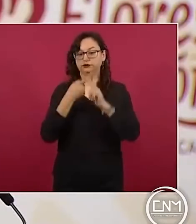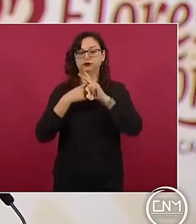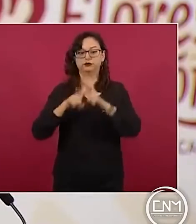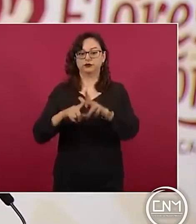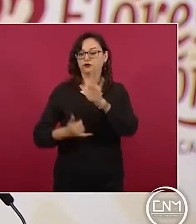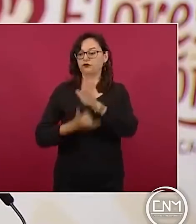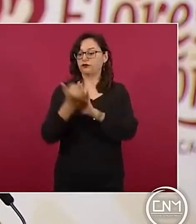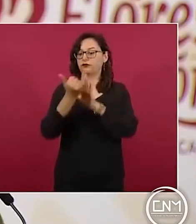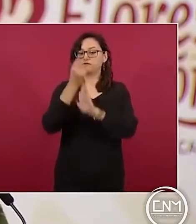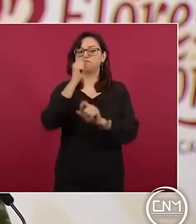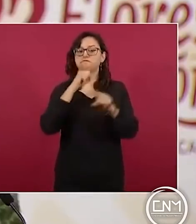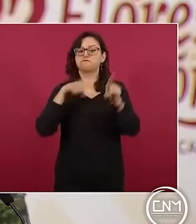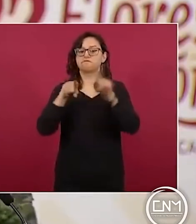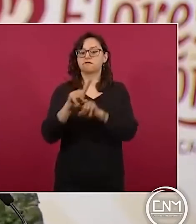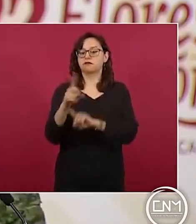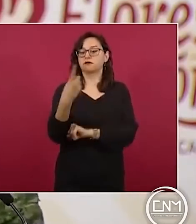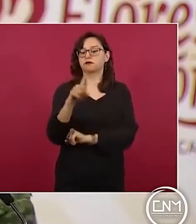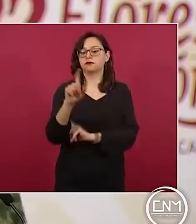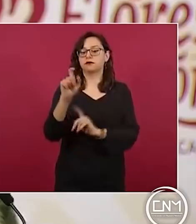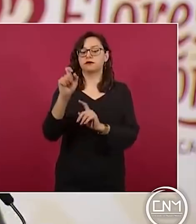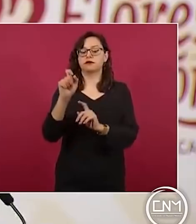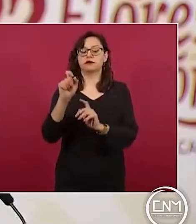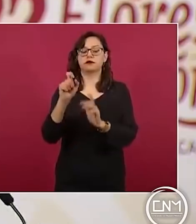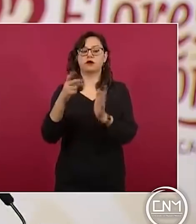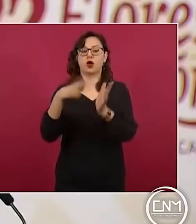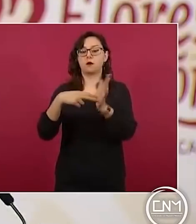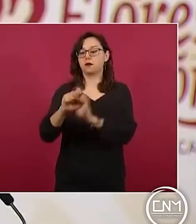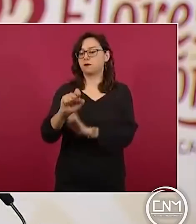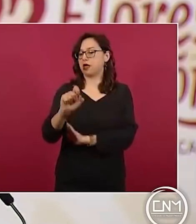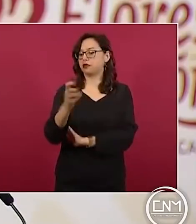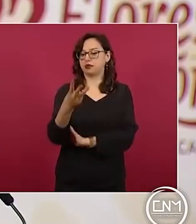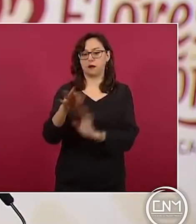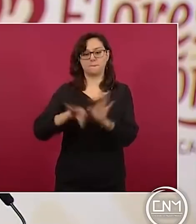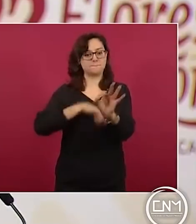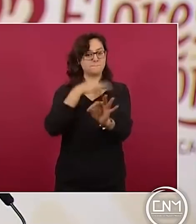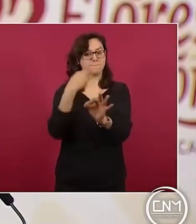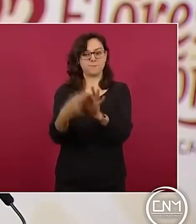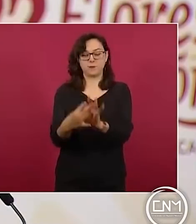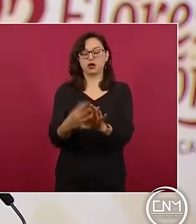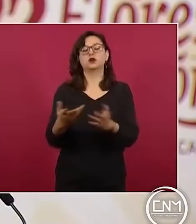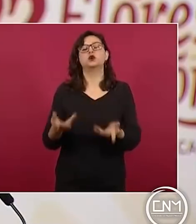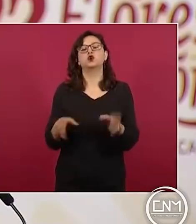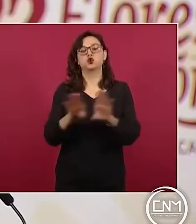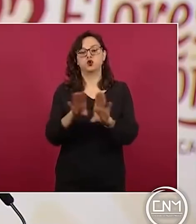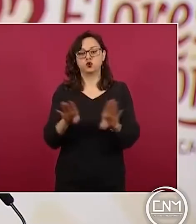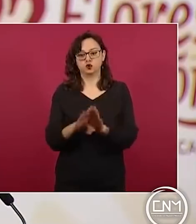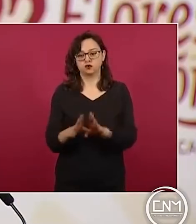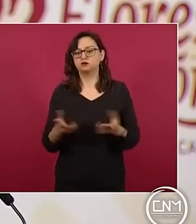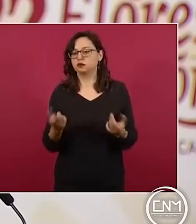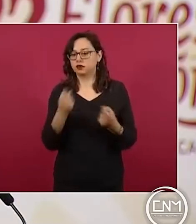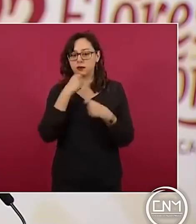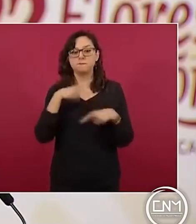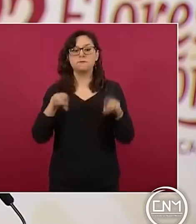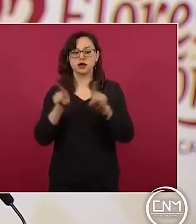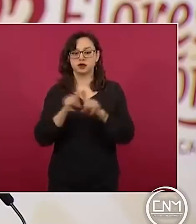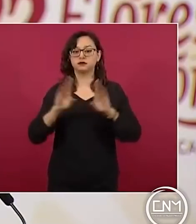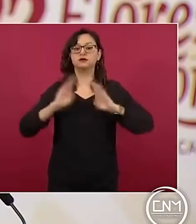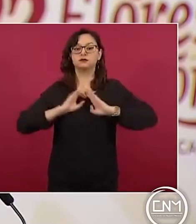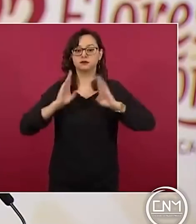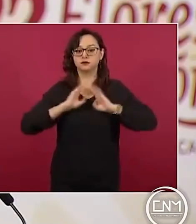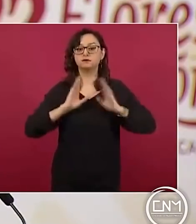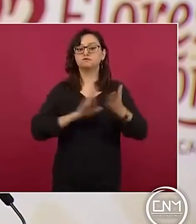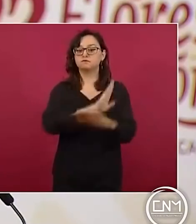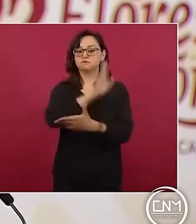deberán ser terminados en diciembre de 2023. ¿Qué estamos haciendo? Igual, ubicando y estableciendo campamentos en